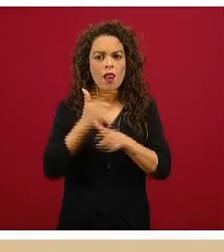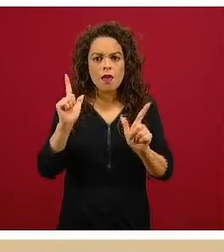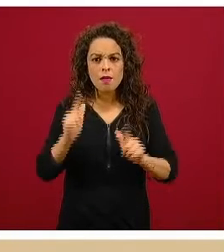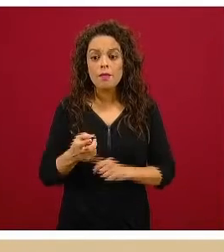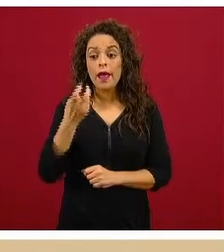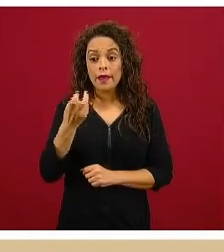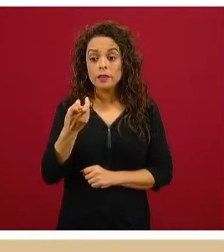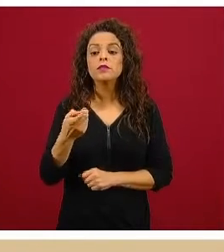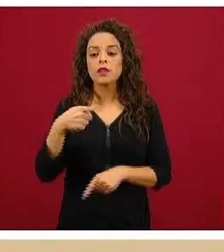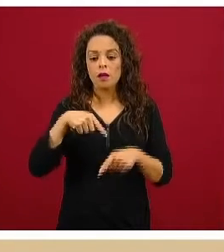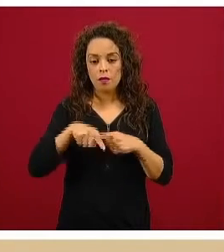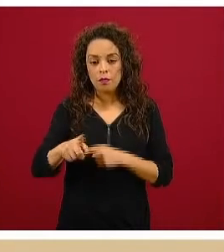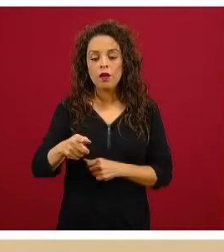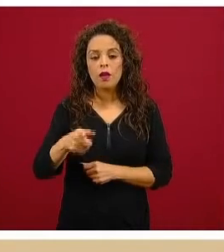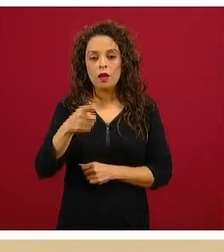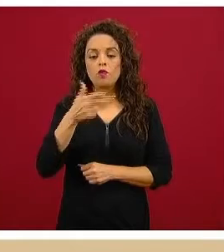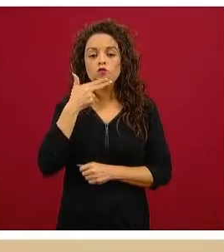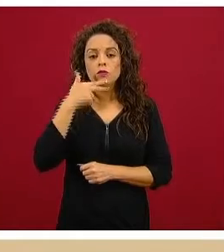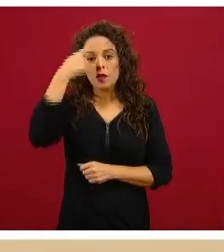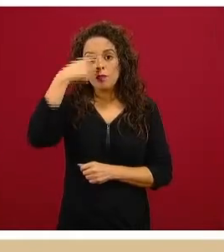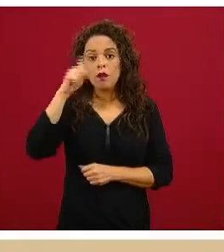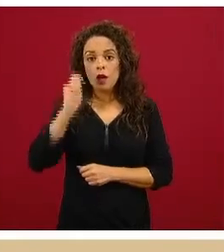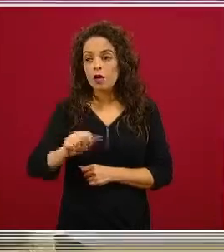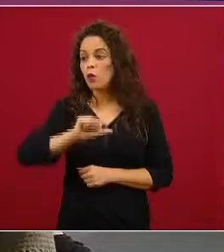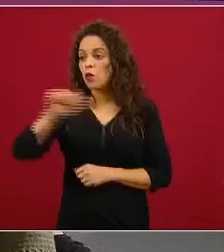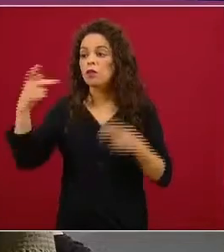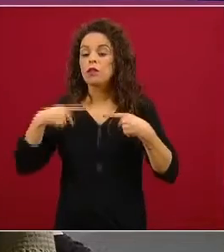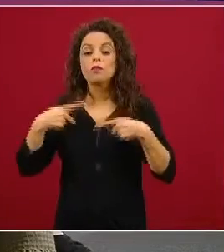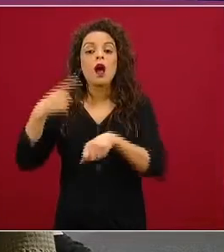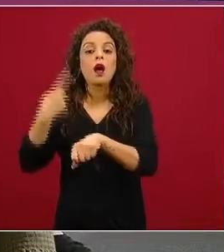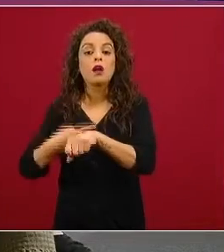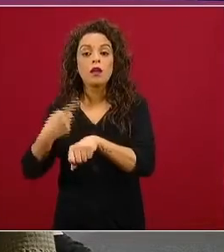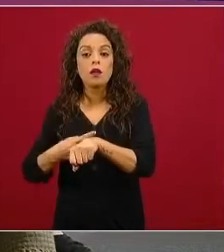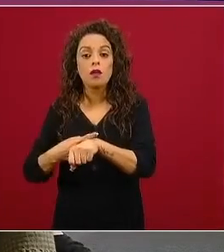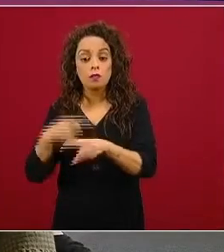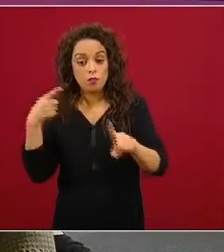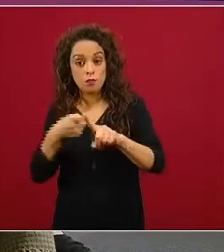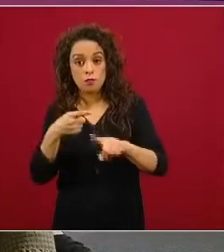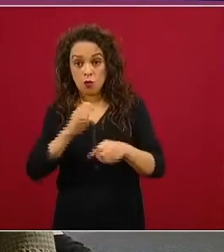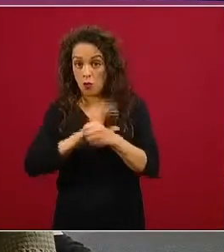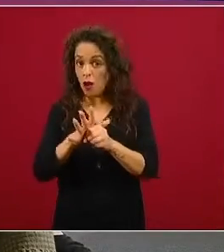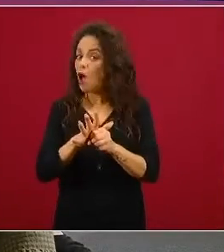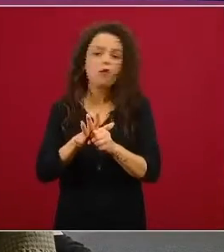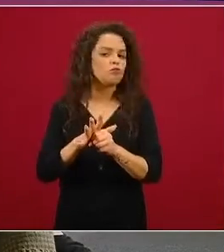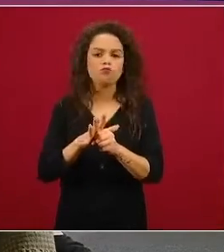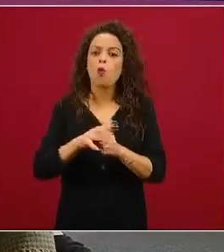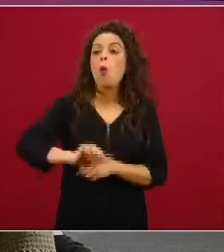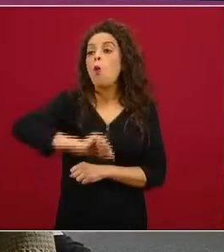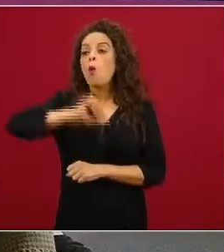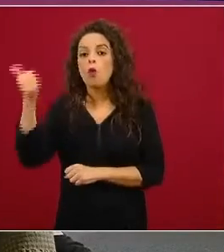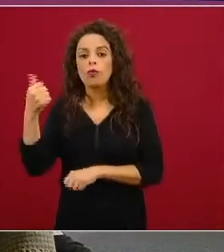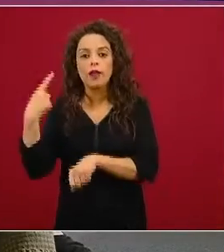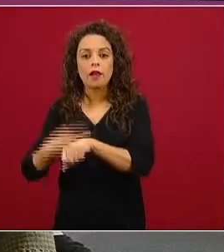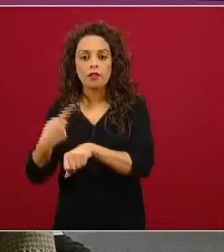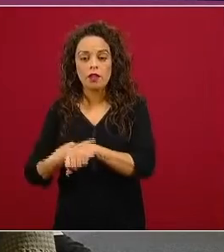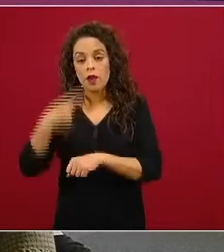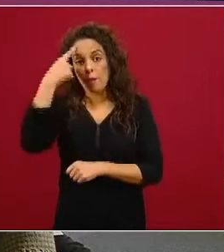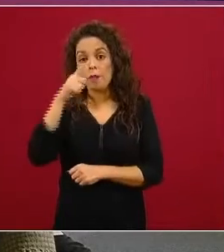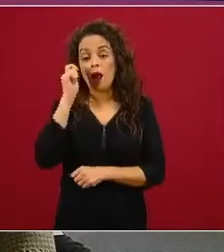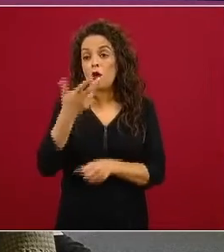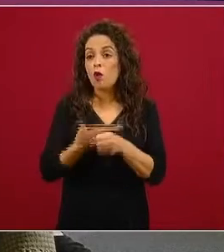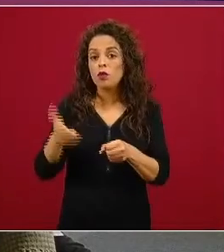nivel nacional, el 30% de estas 30,749 camas, que son 9,377,